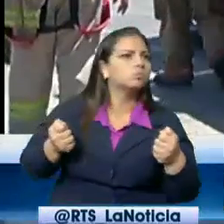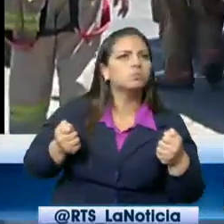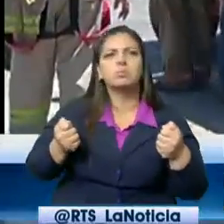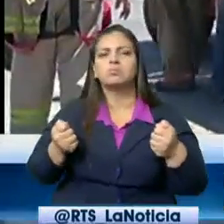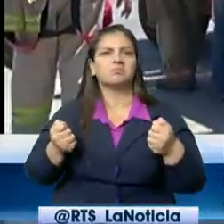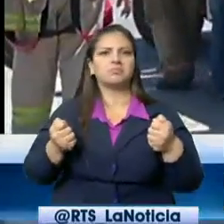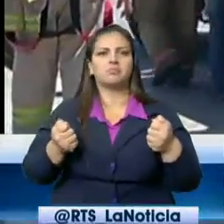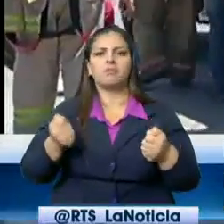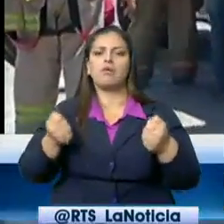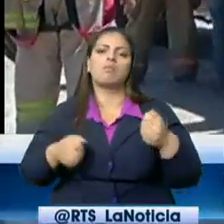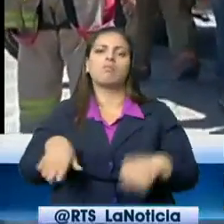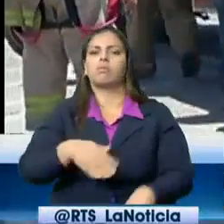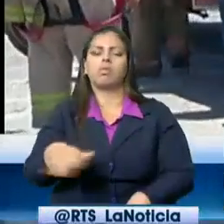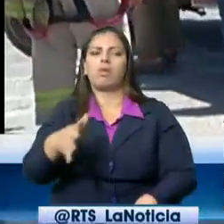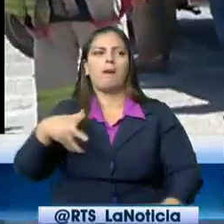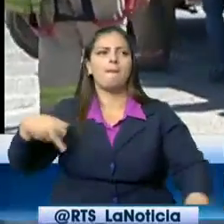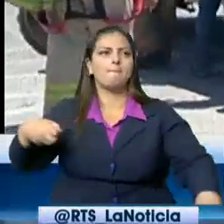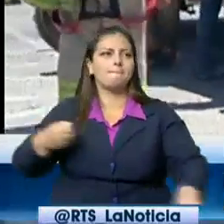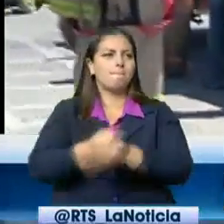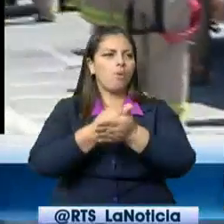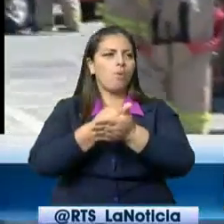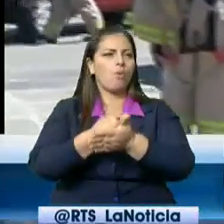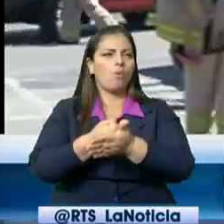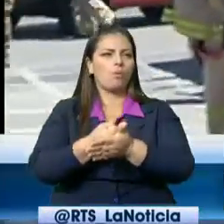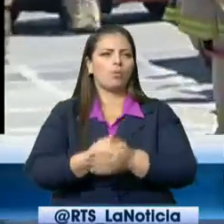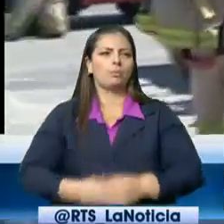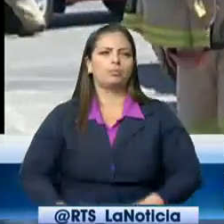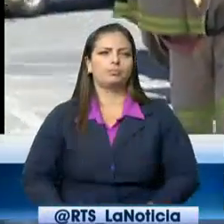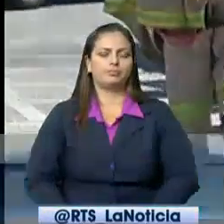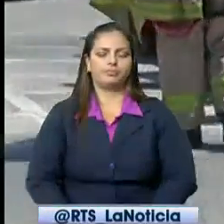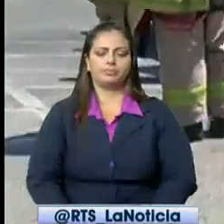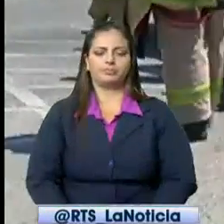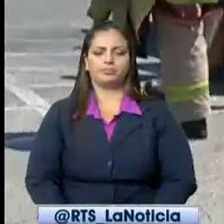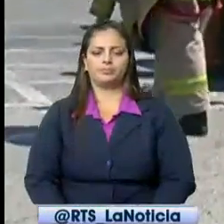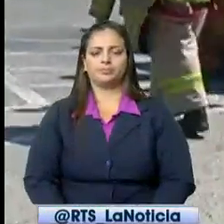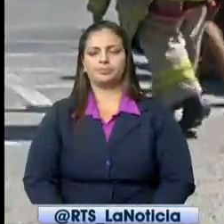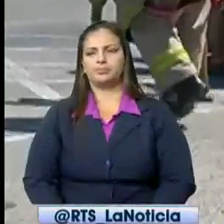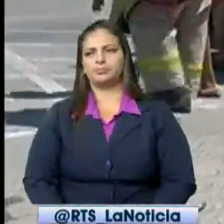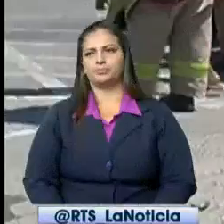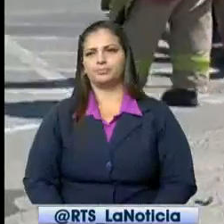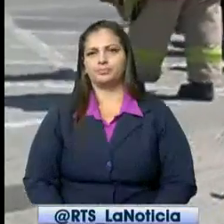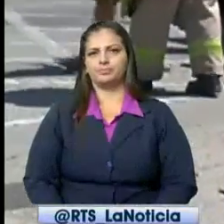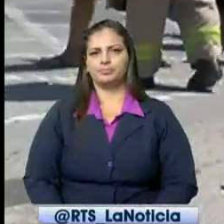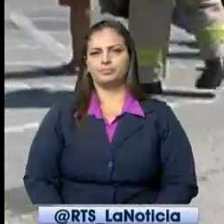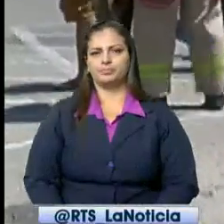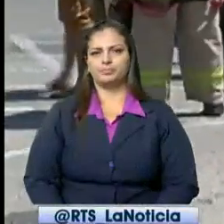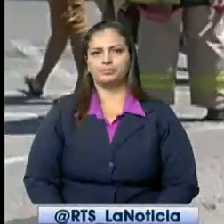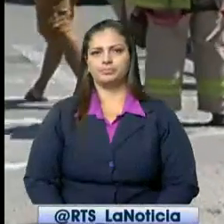heridos. Gajes de las emergencias, informó Jorge Escobar.